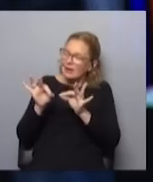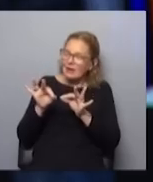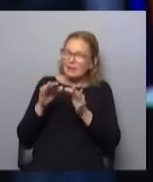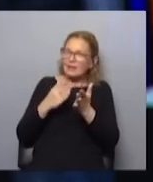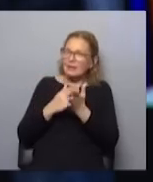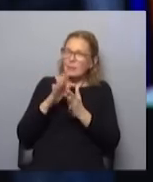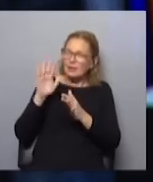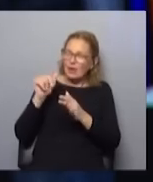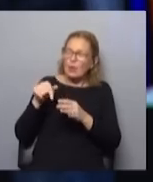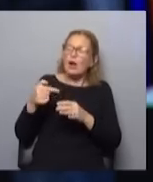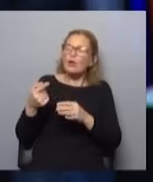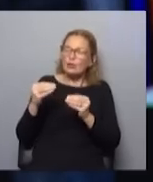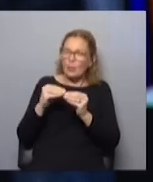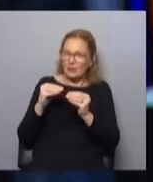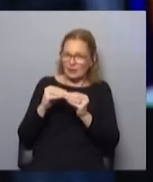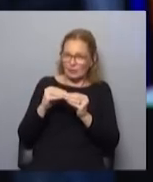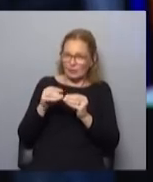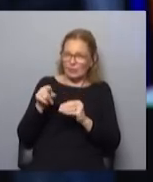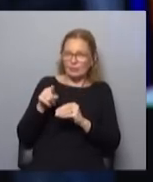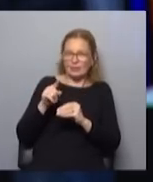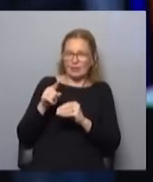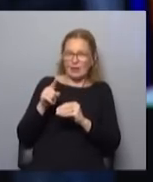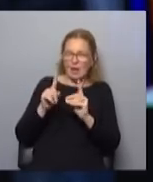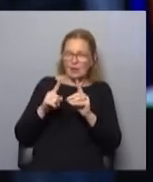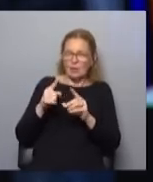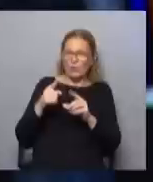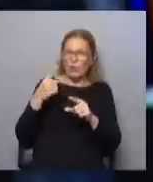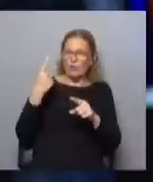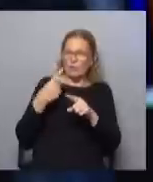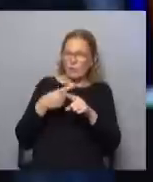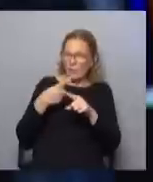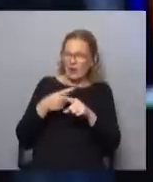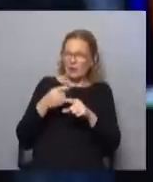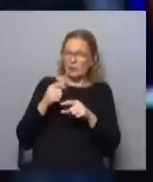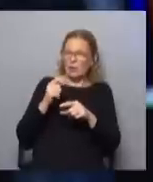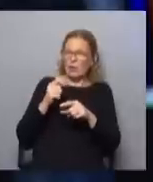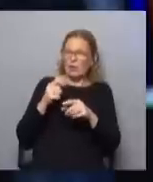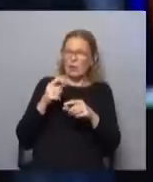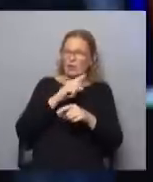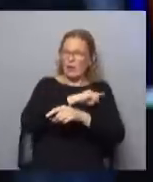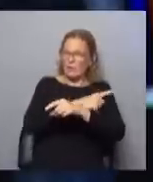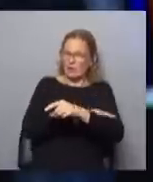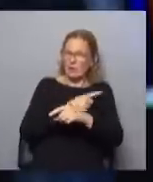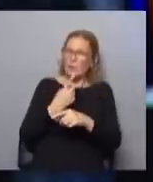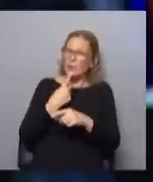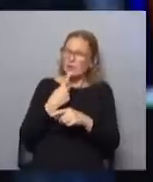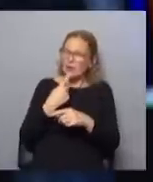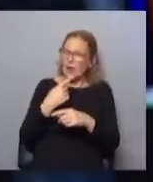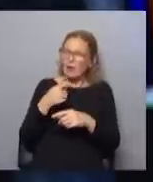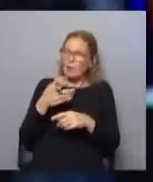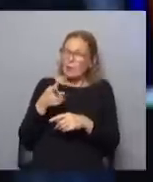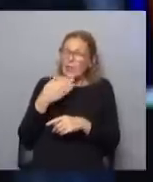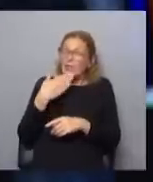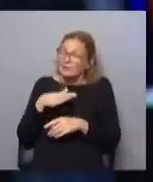saludar al compañero cuando es un aniversario al partido o de la fuerza política o dar a entender